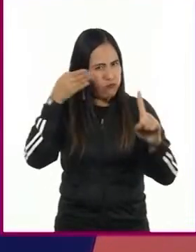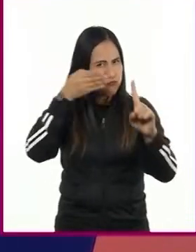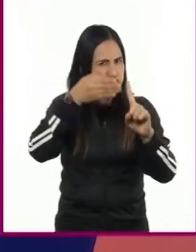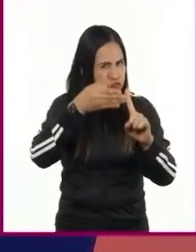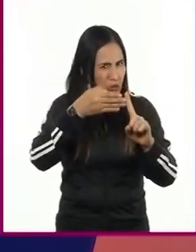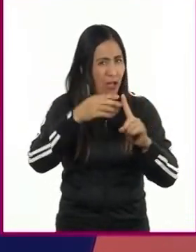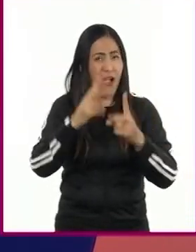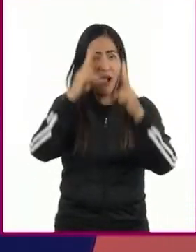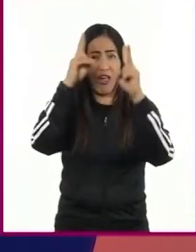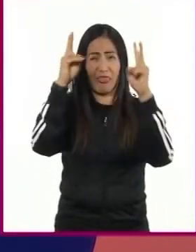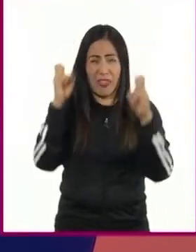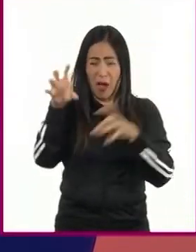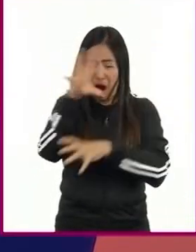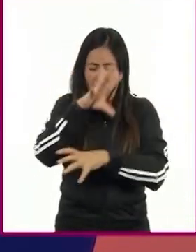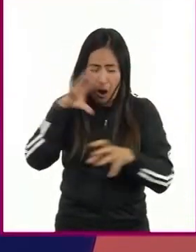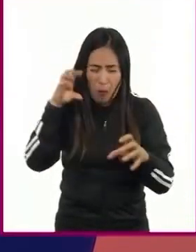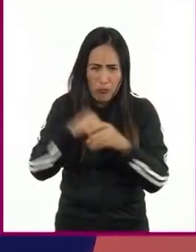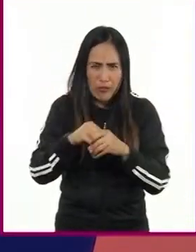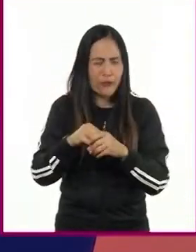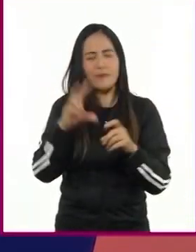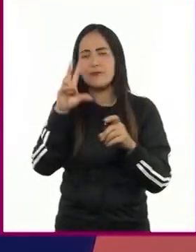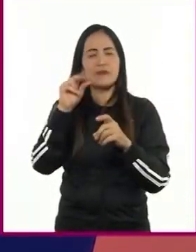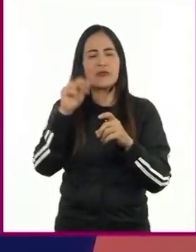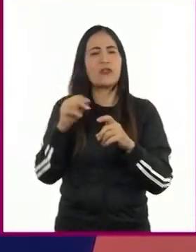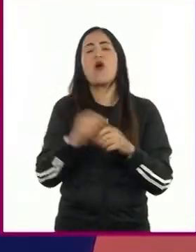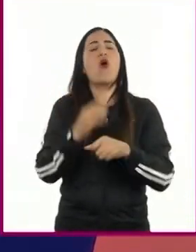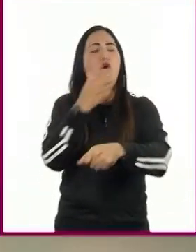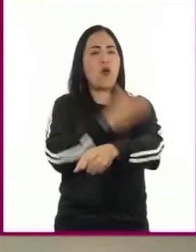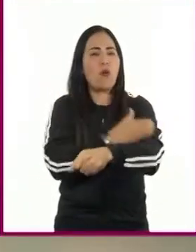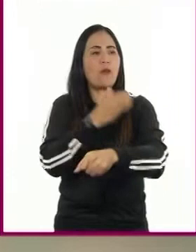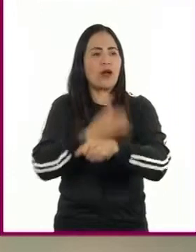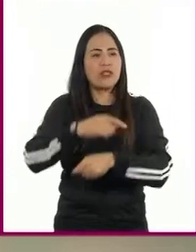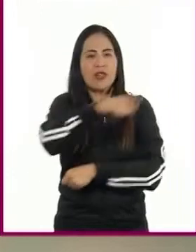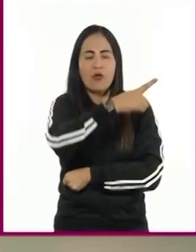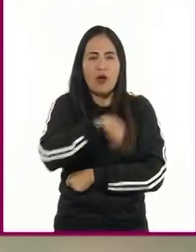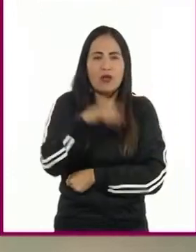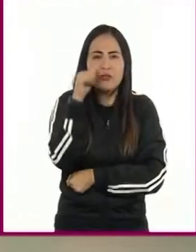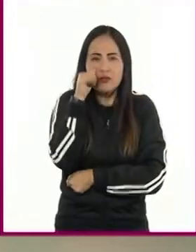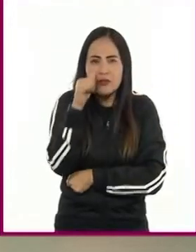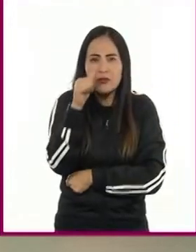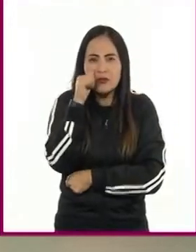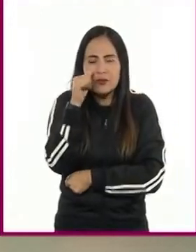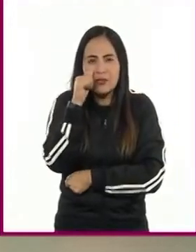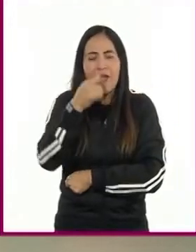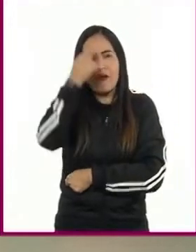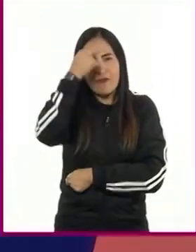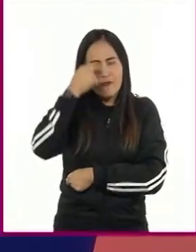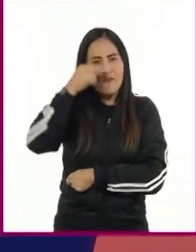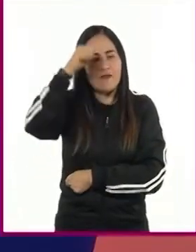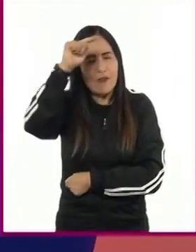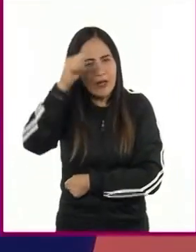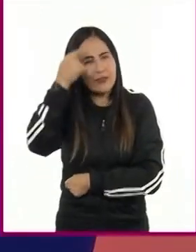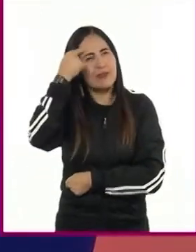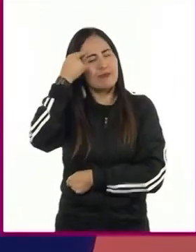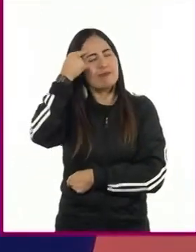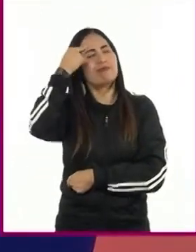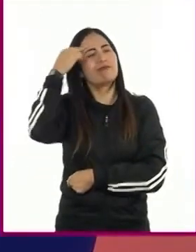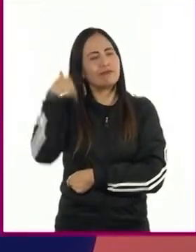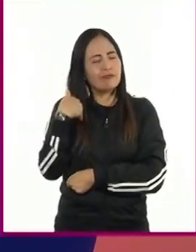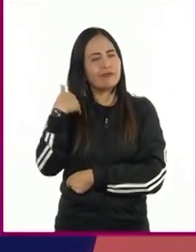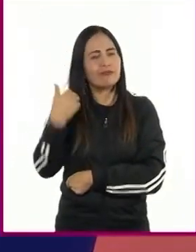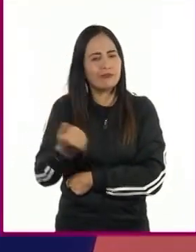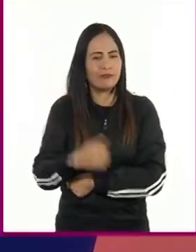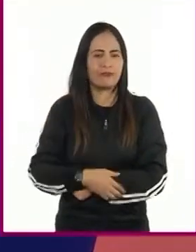de tu tema. Además, lograrás que tus compañeros se mantengan atentos, puesto que les será más fácil retener menos datos. Debes